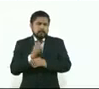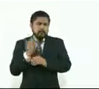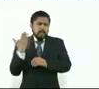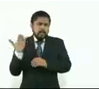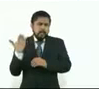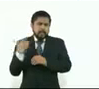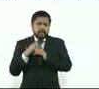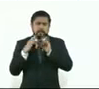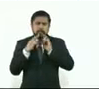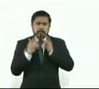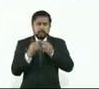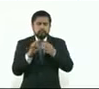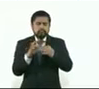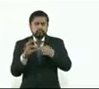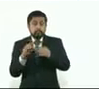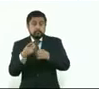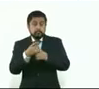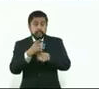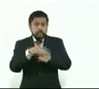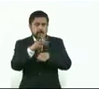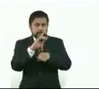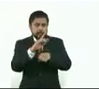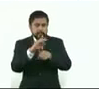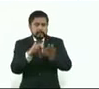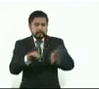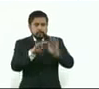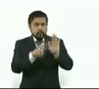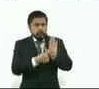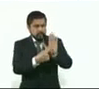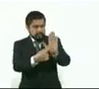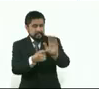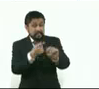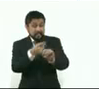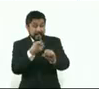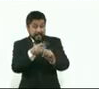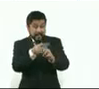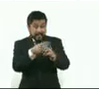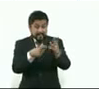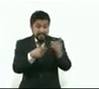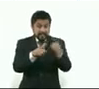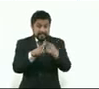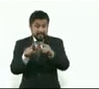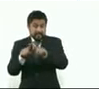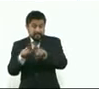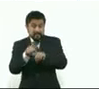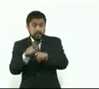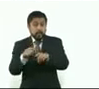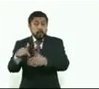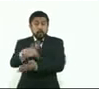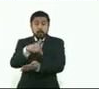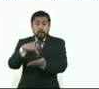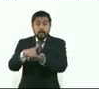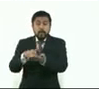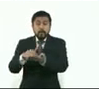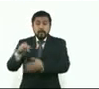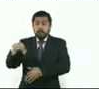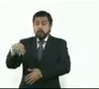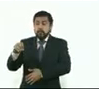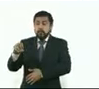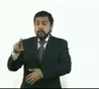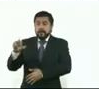subrayó la cuestión de, pues sí, de poner atención y fortalecer el trabajo que se está haciendo en la Noria y en Tepepan. Siguiente lámina.